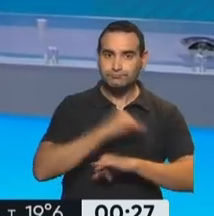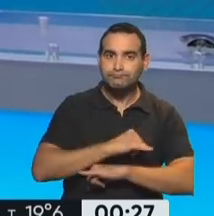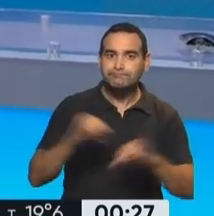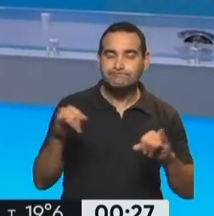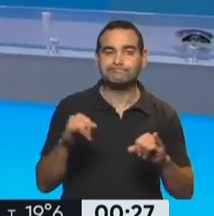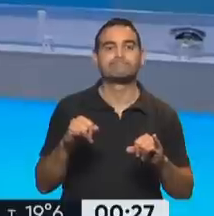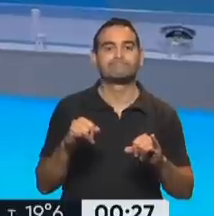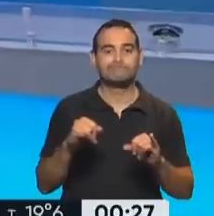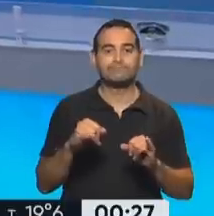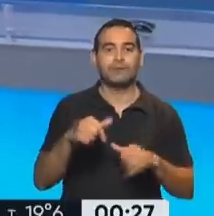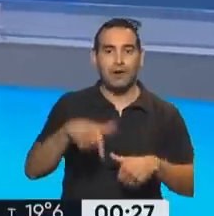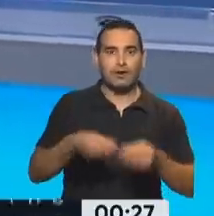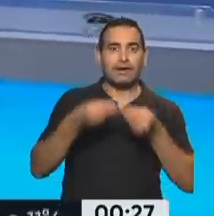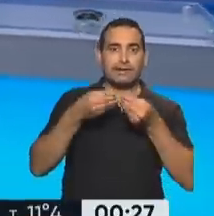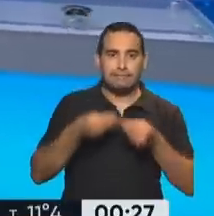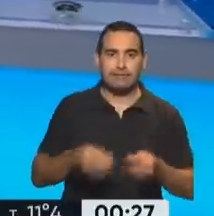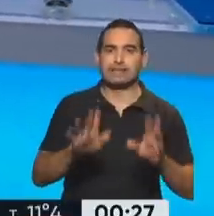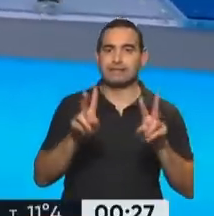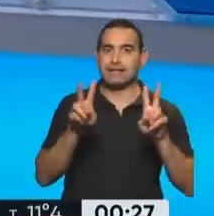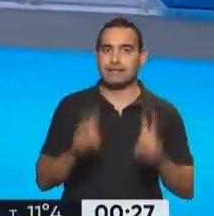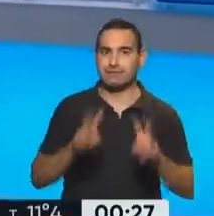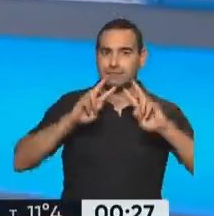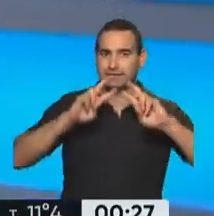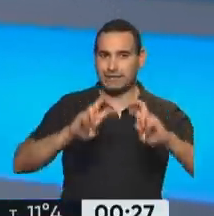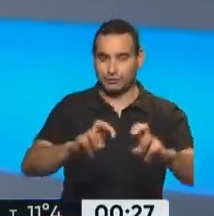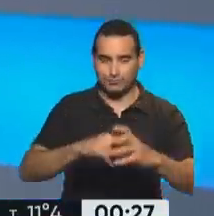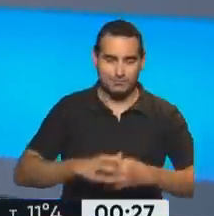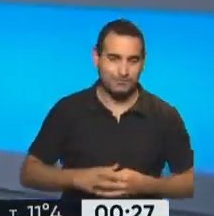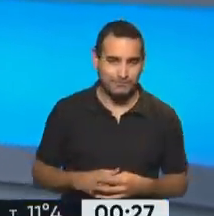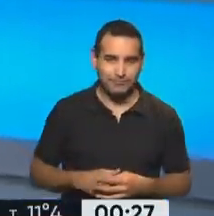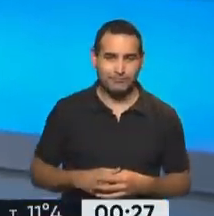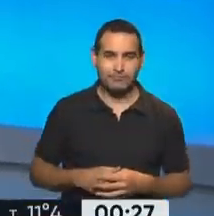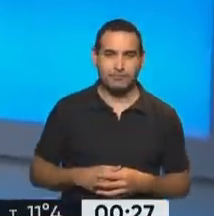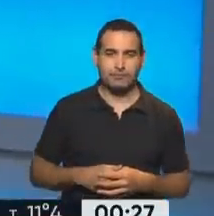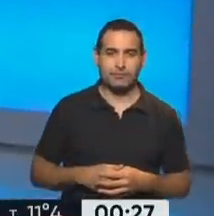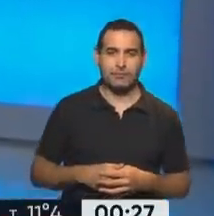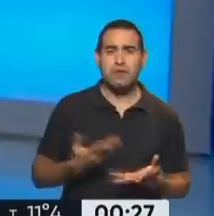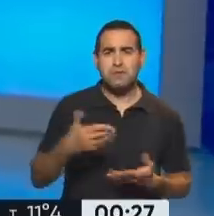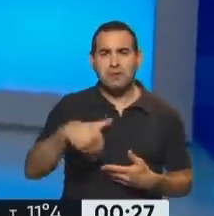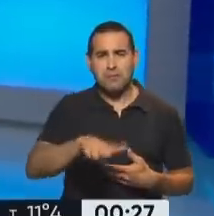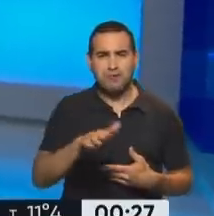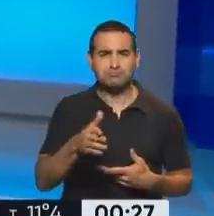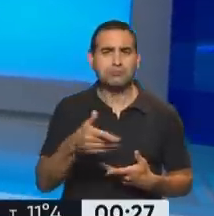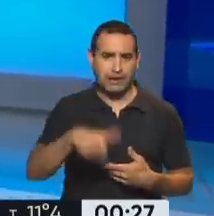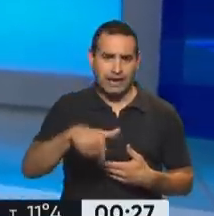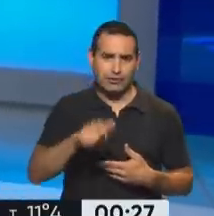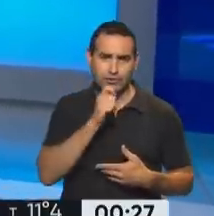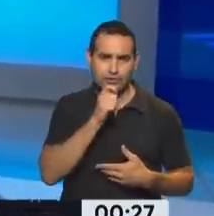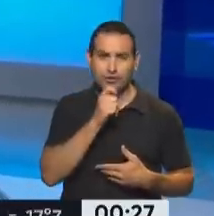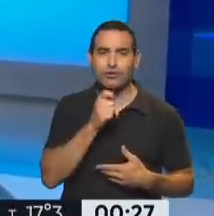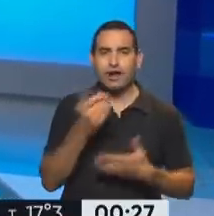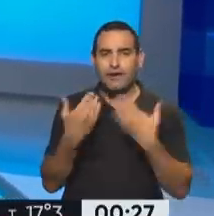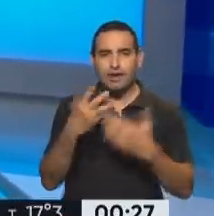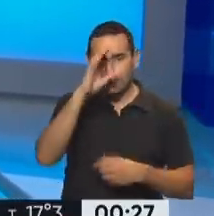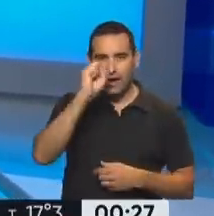que recién está comenzando la investigación. Vamos a tratar de hablar, posiblemente también en esta edición, con el